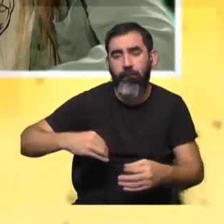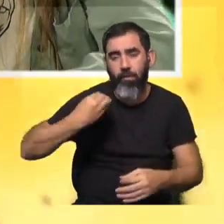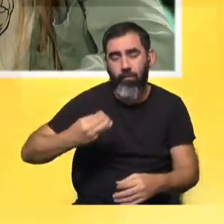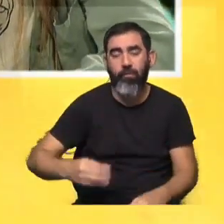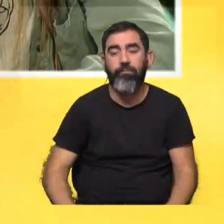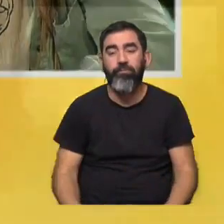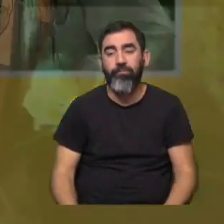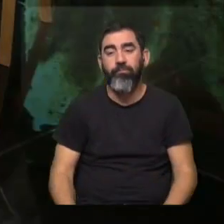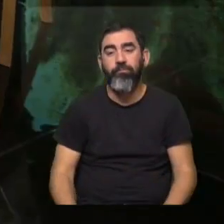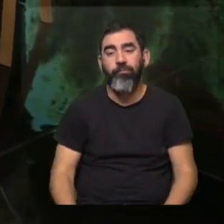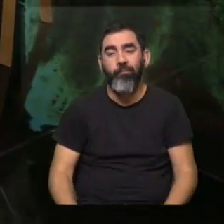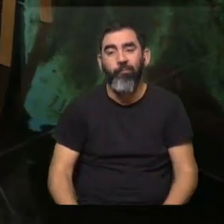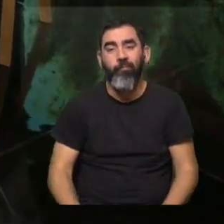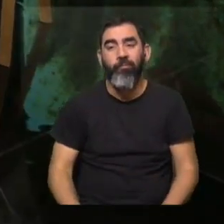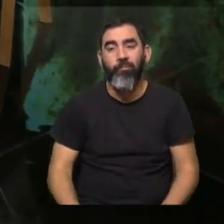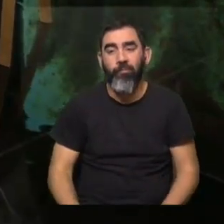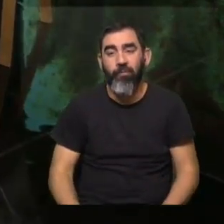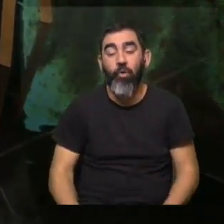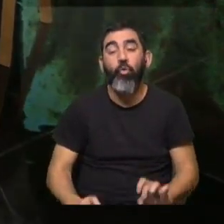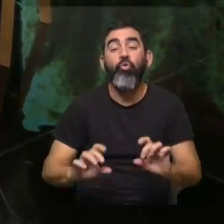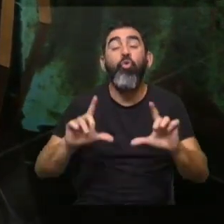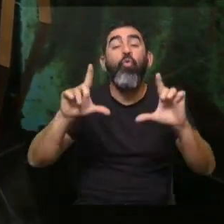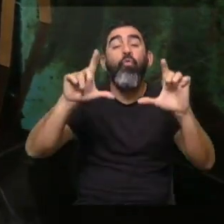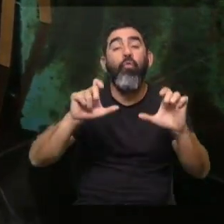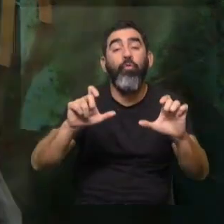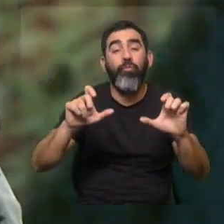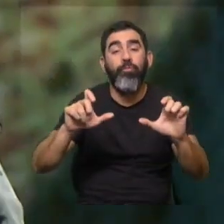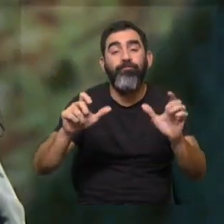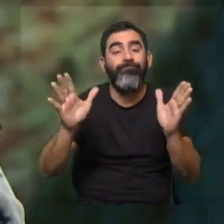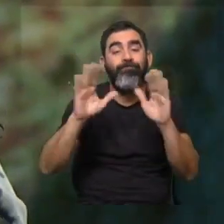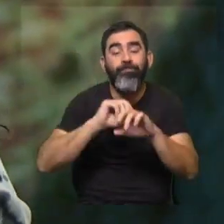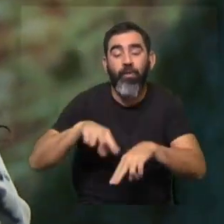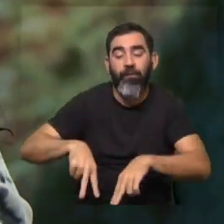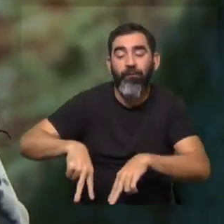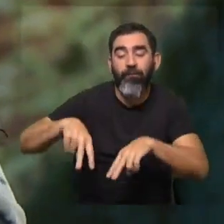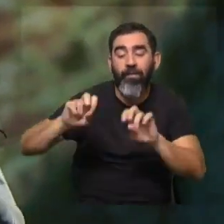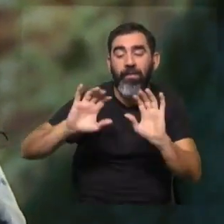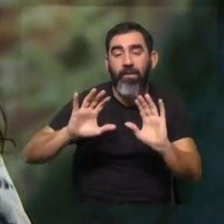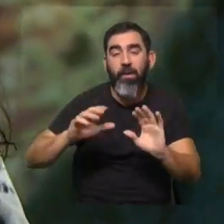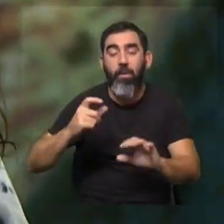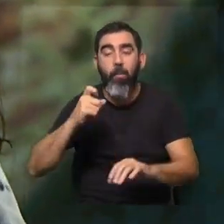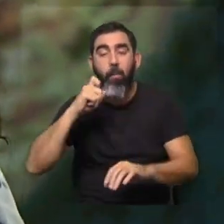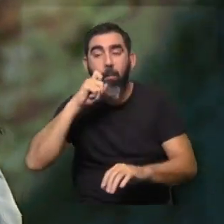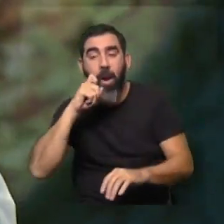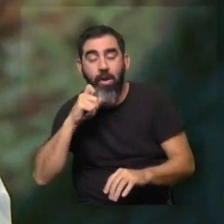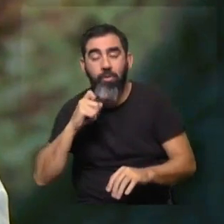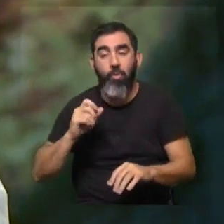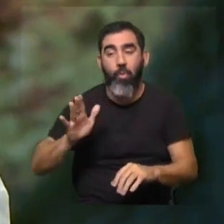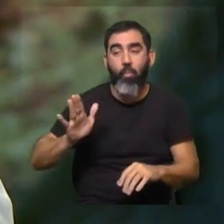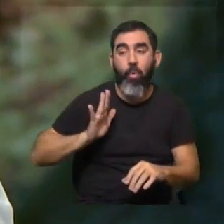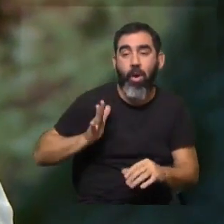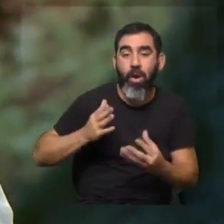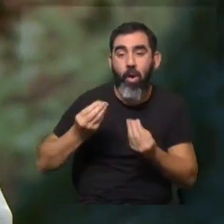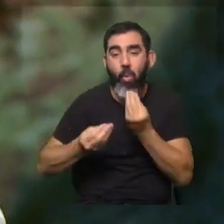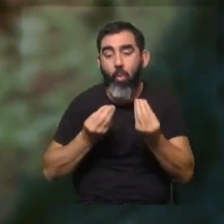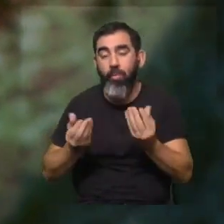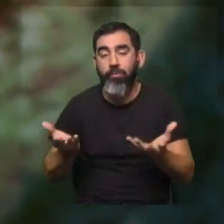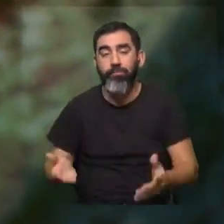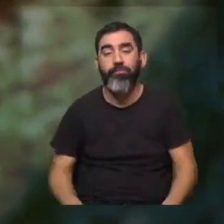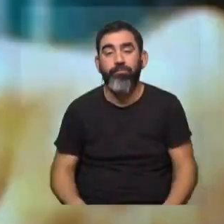vivo, y en ese caso solo teníamos esa foto, o sea, no podíamos indagar mucho más, si era un macho, Claro. si era dispersado, si era de cautiverio o no.